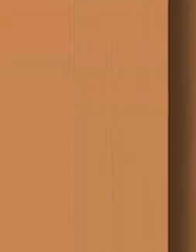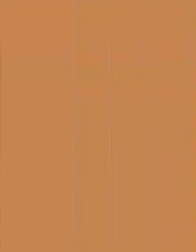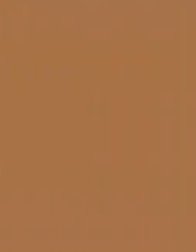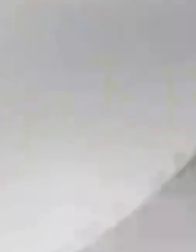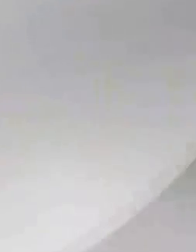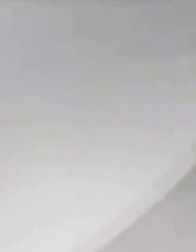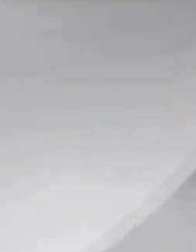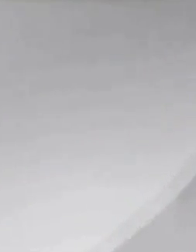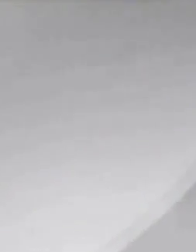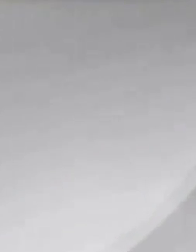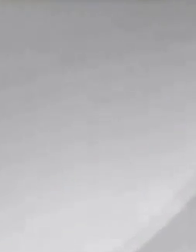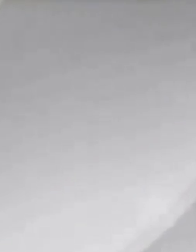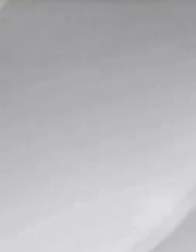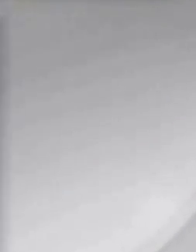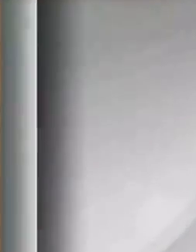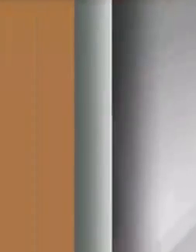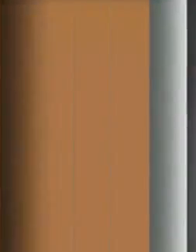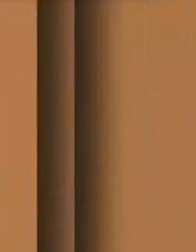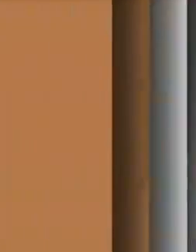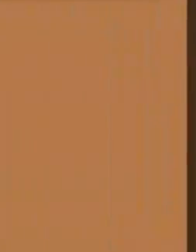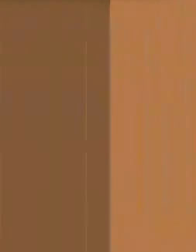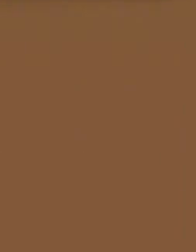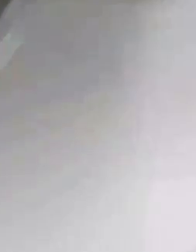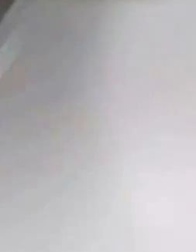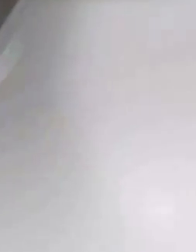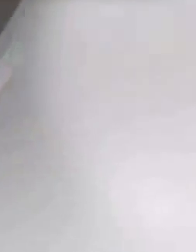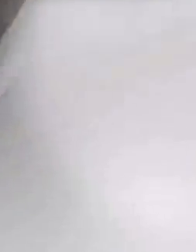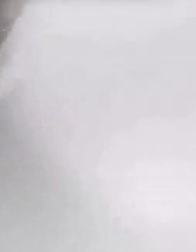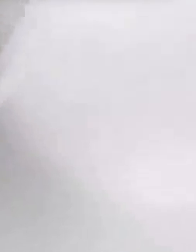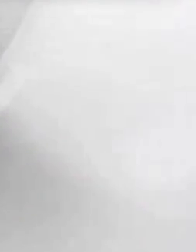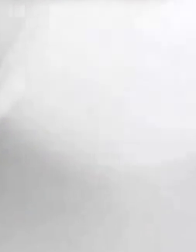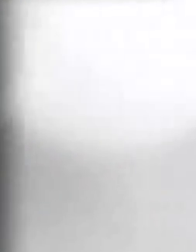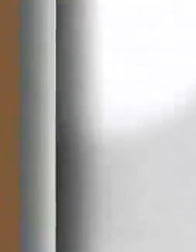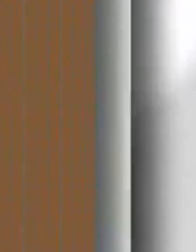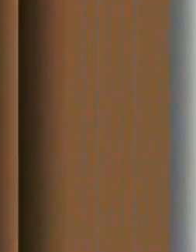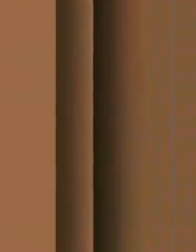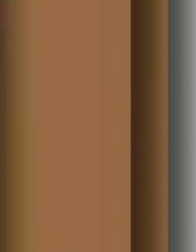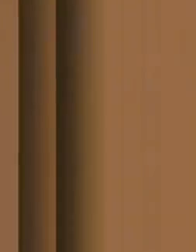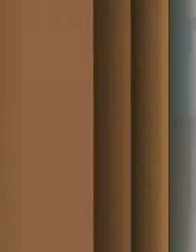seguimos con noticias globovisión salud